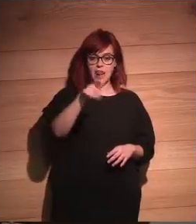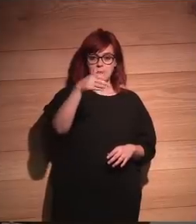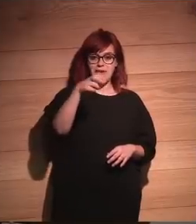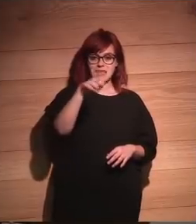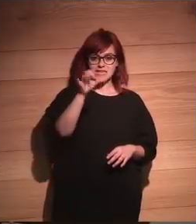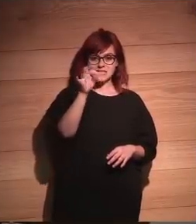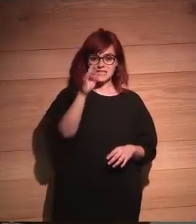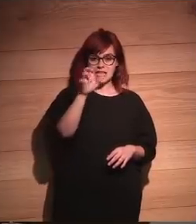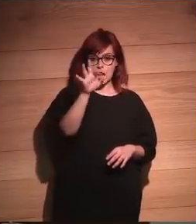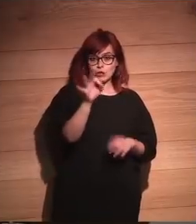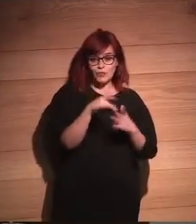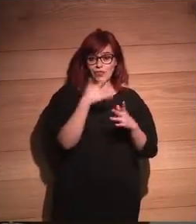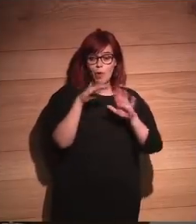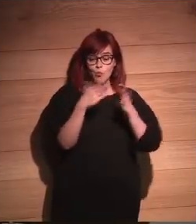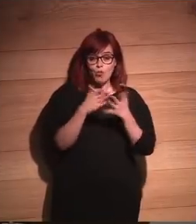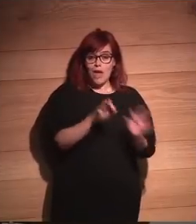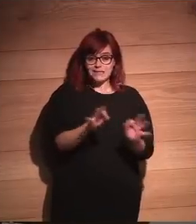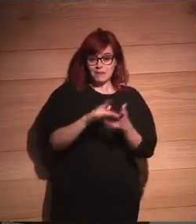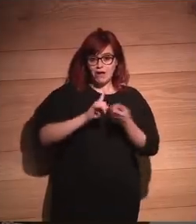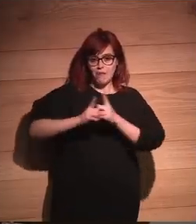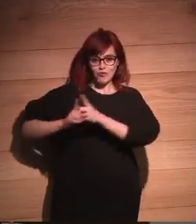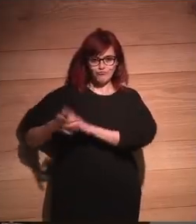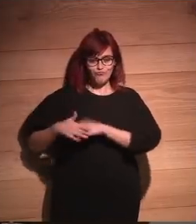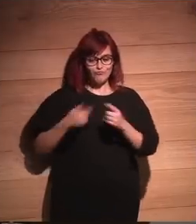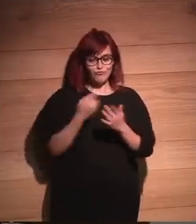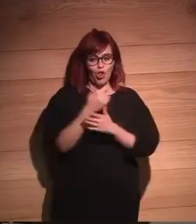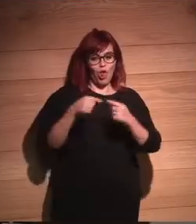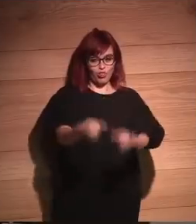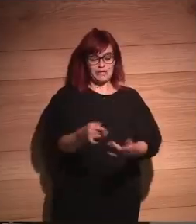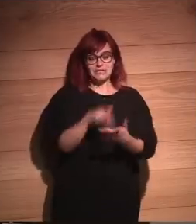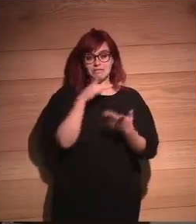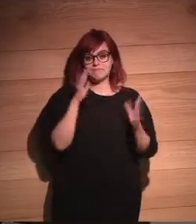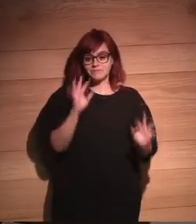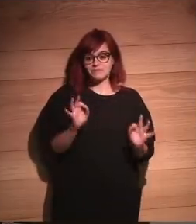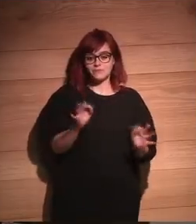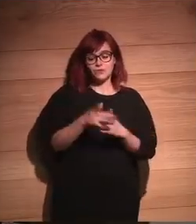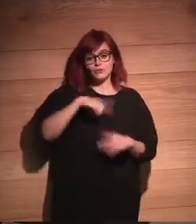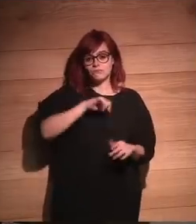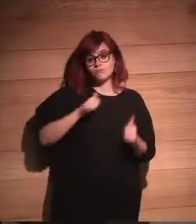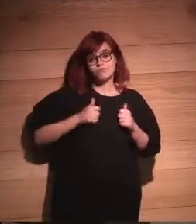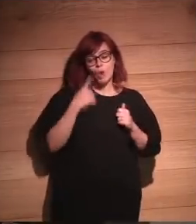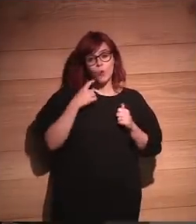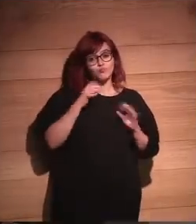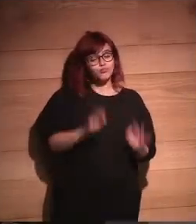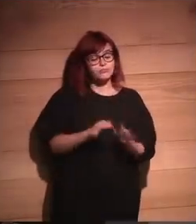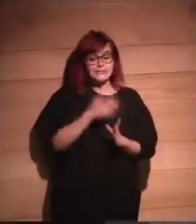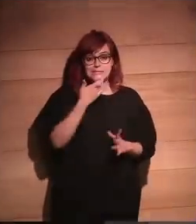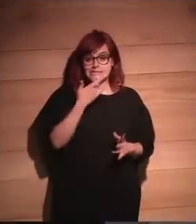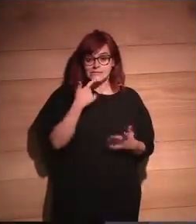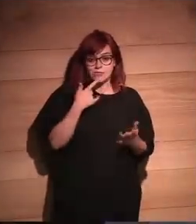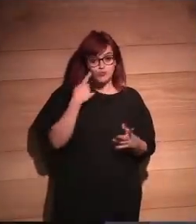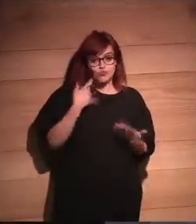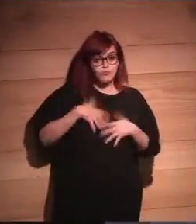así, está cambiando diariamente y es a lo que nos tenemos que acostumbrar si no lo estamos